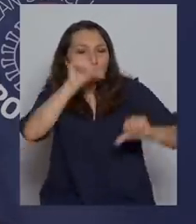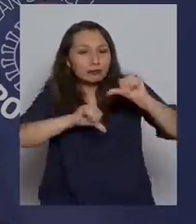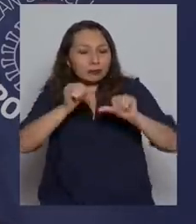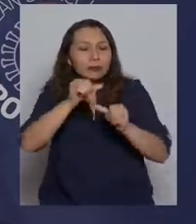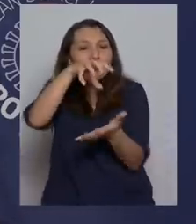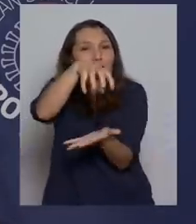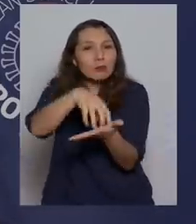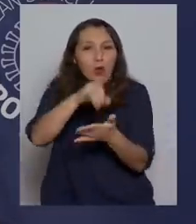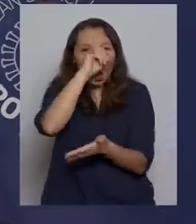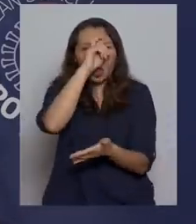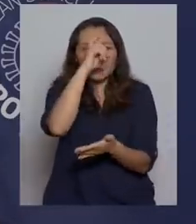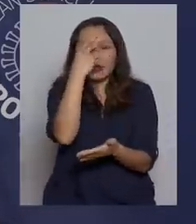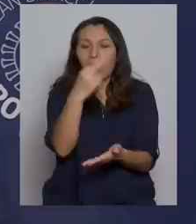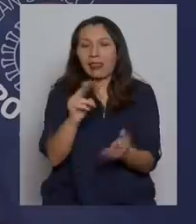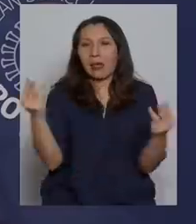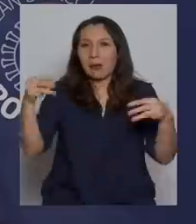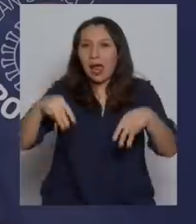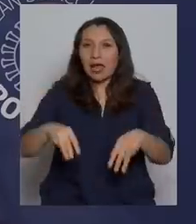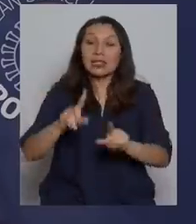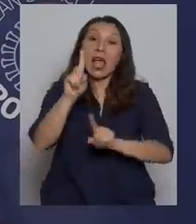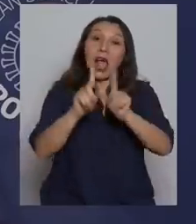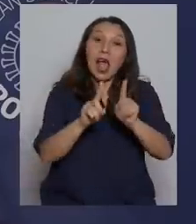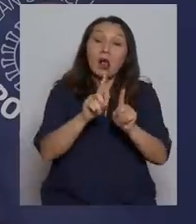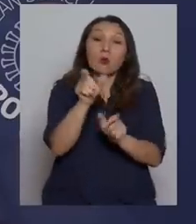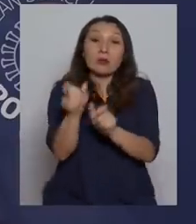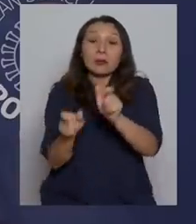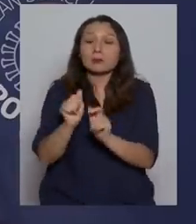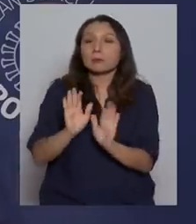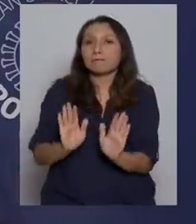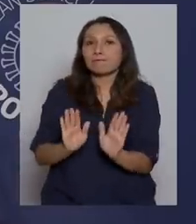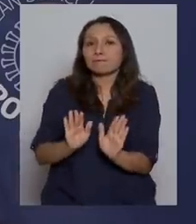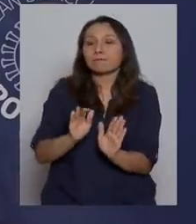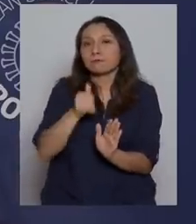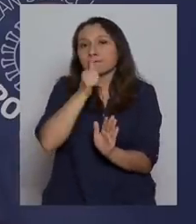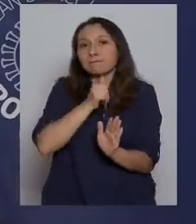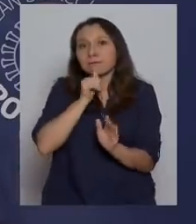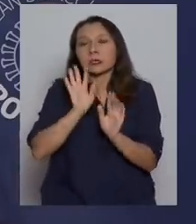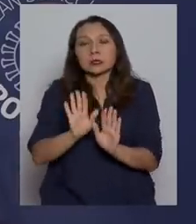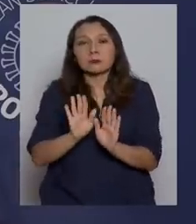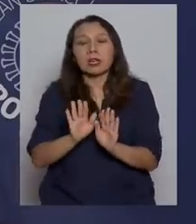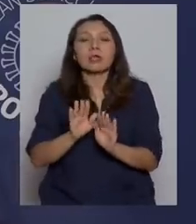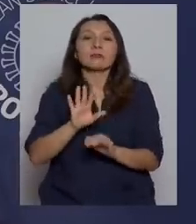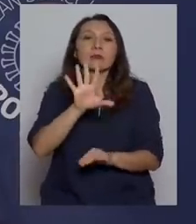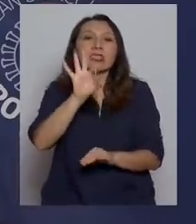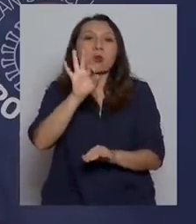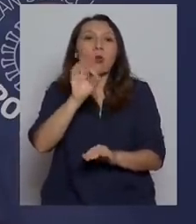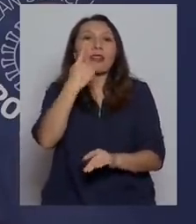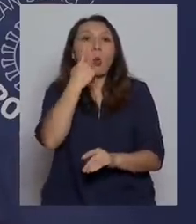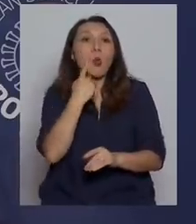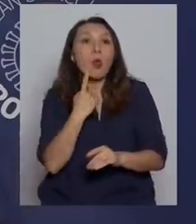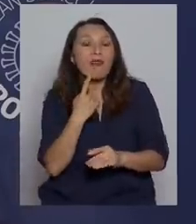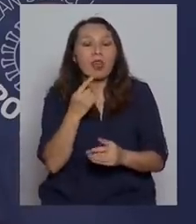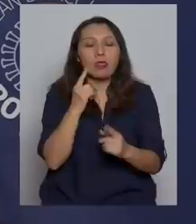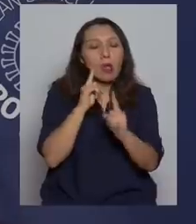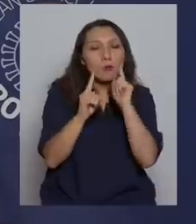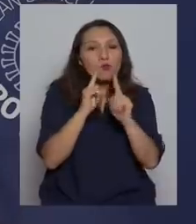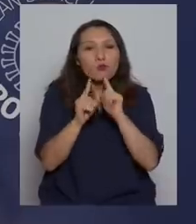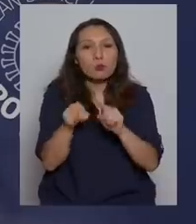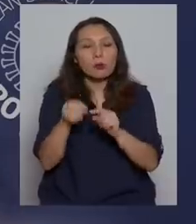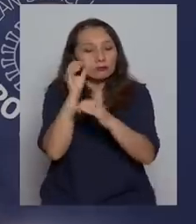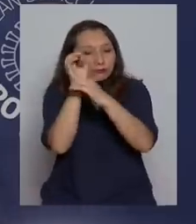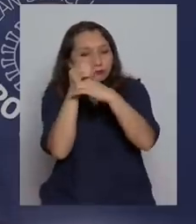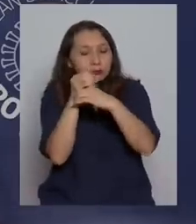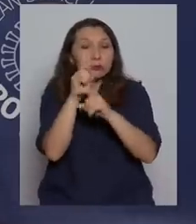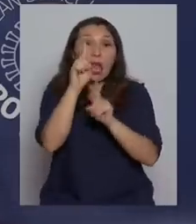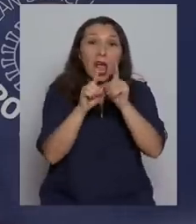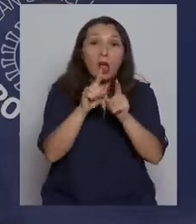del hospital regional y, por lo tanto, algunos de esos pacientes, la capacidad local solo es 50 exámenes diarios. Algunos